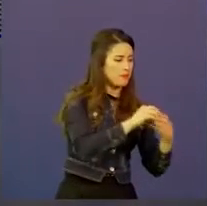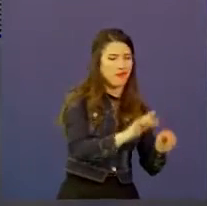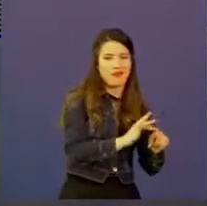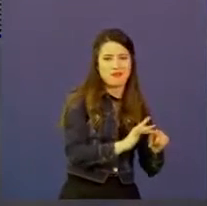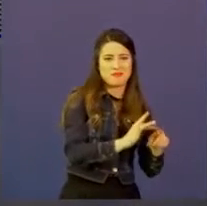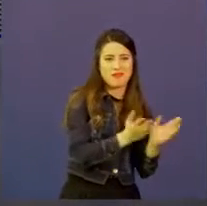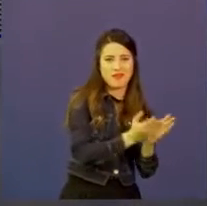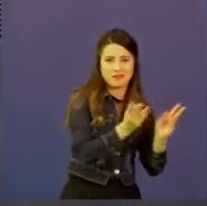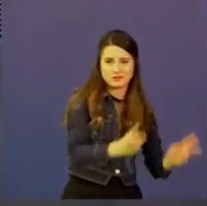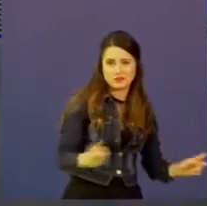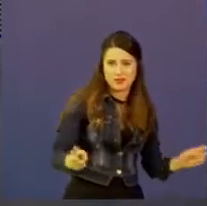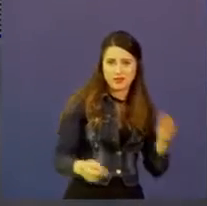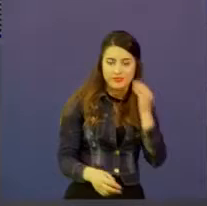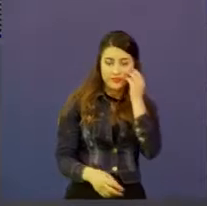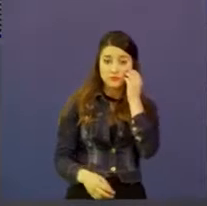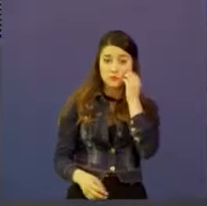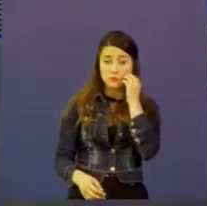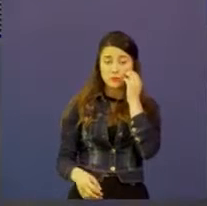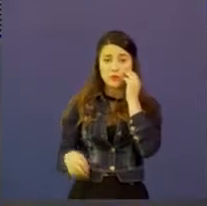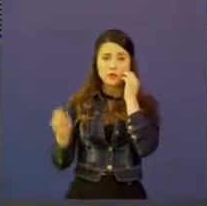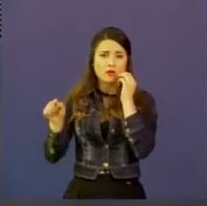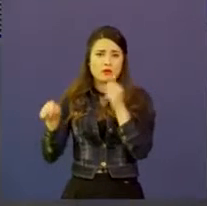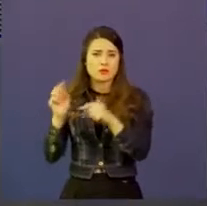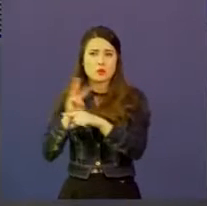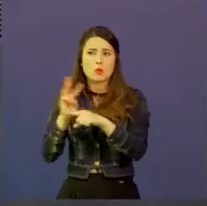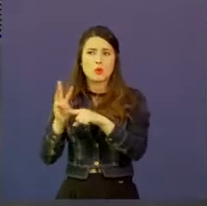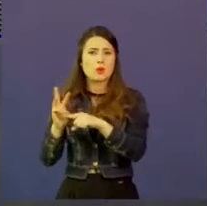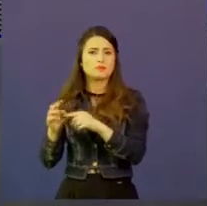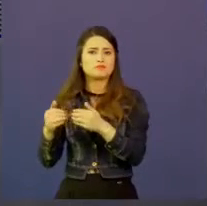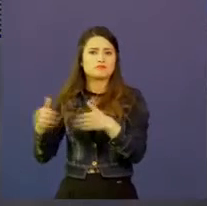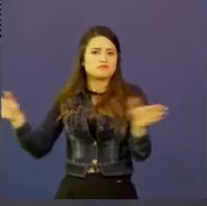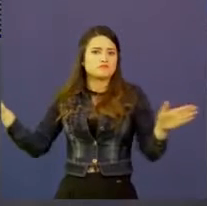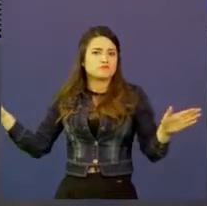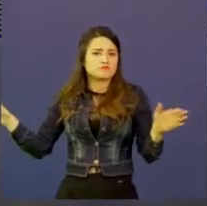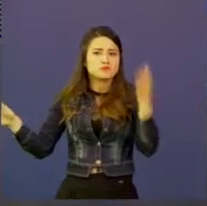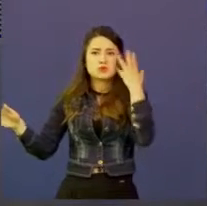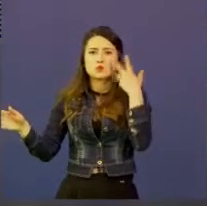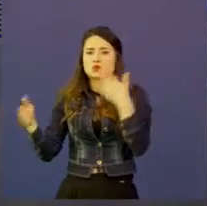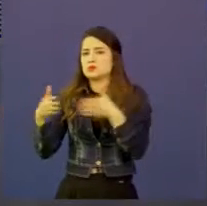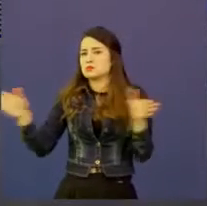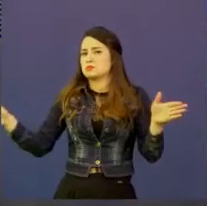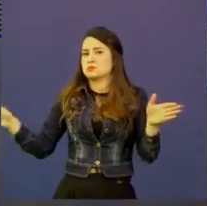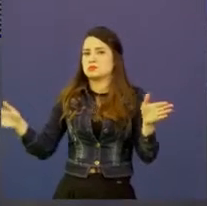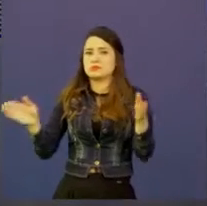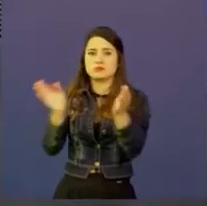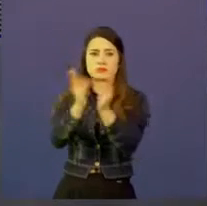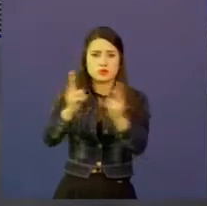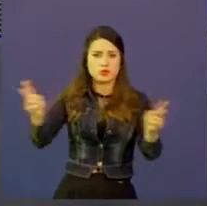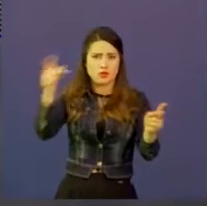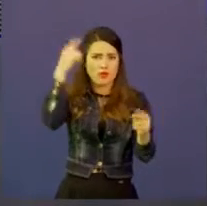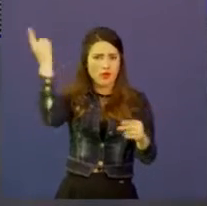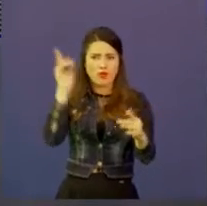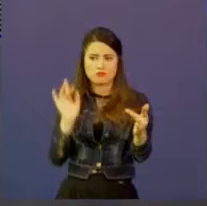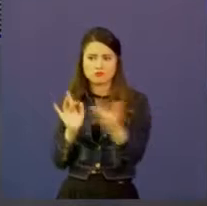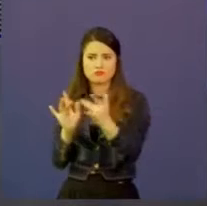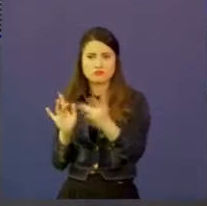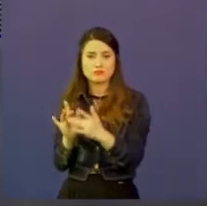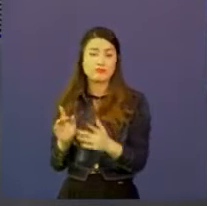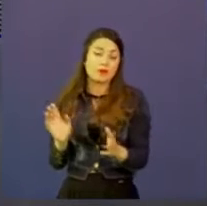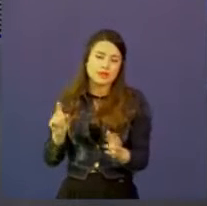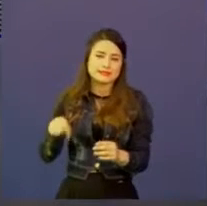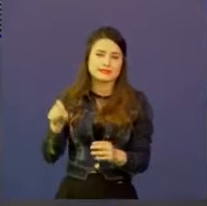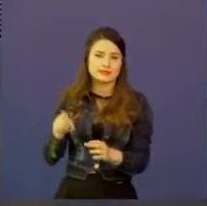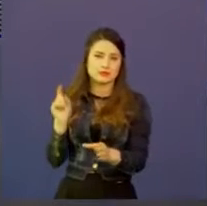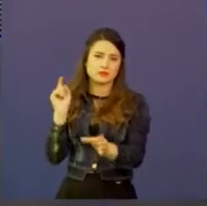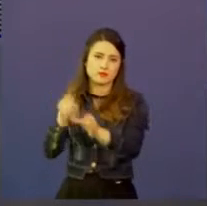una plataforma abierta, disponible para todos, a la cual todos puedan tener acceso, simplemente es inscribirse en la